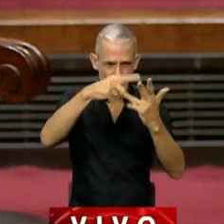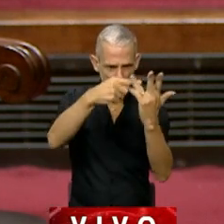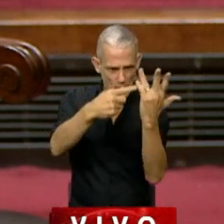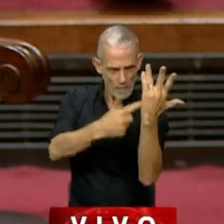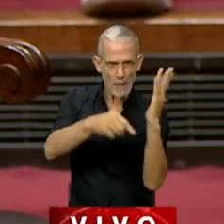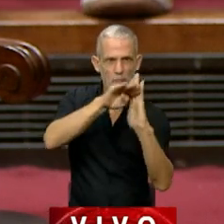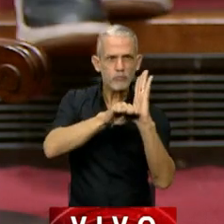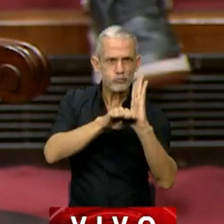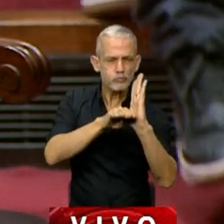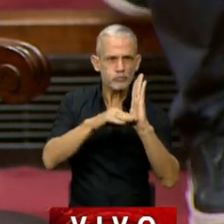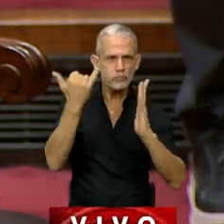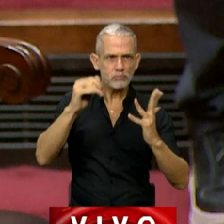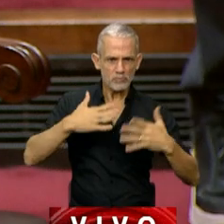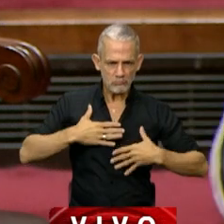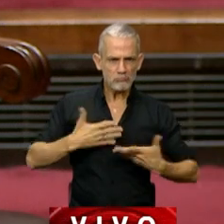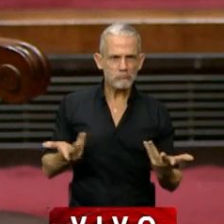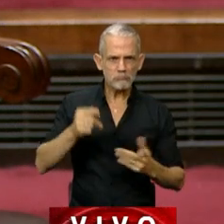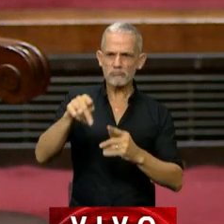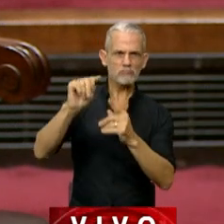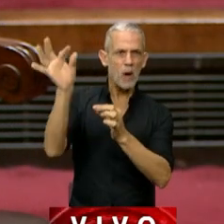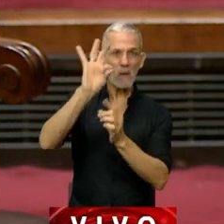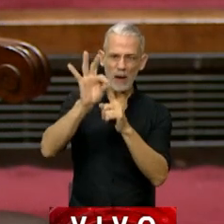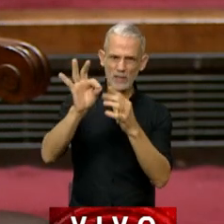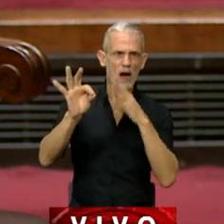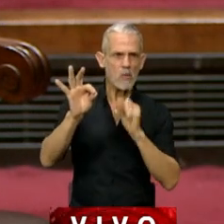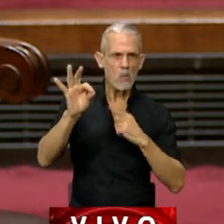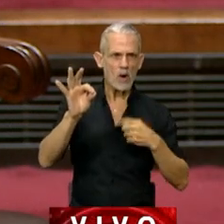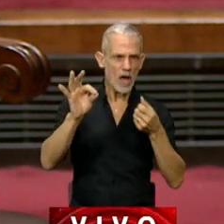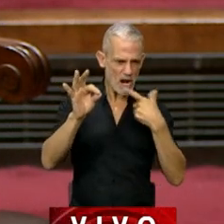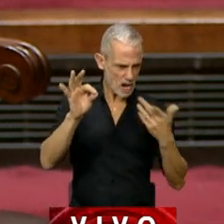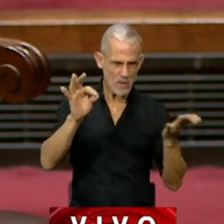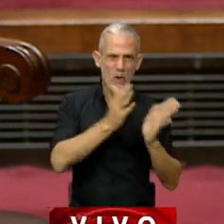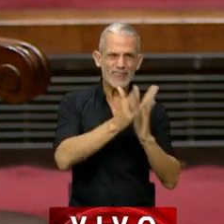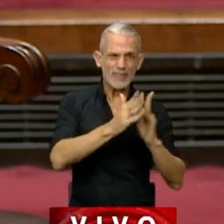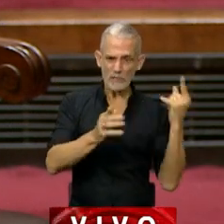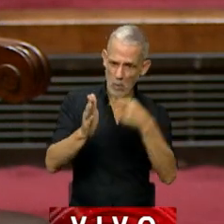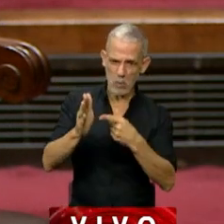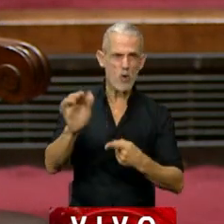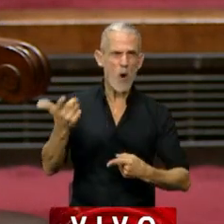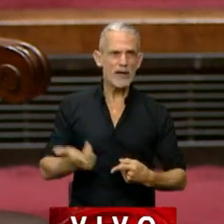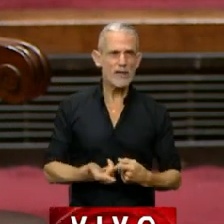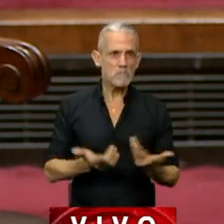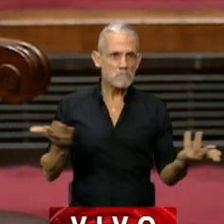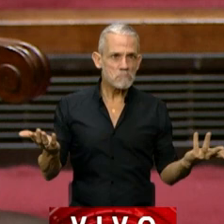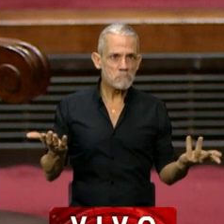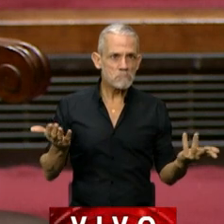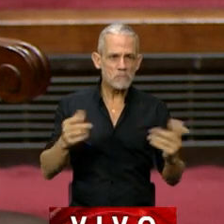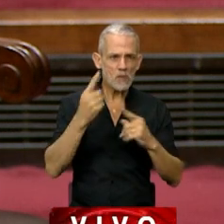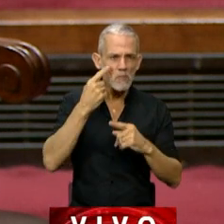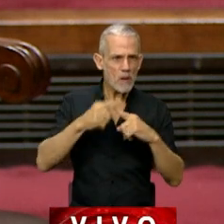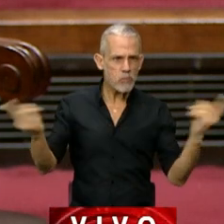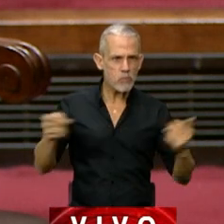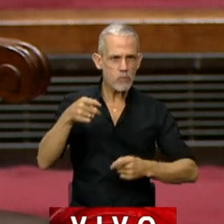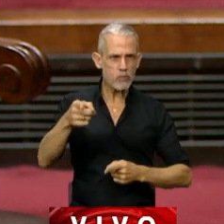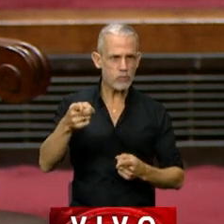ya tienen distintos grados de resistencia. Algunos de ellos no tienen tratamiento hoy